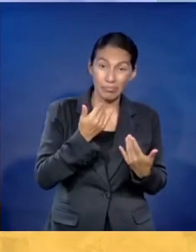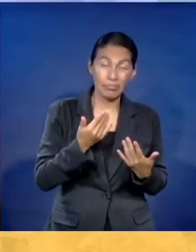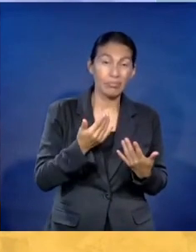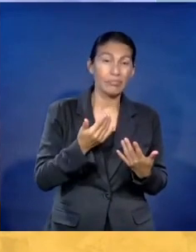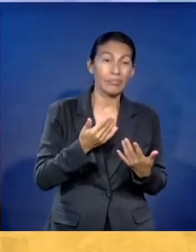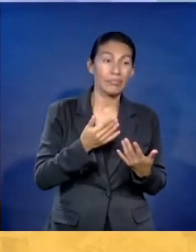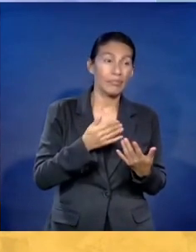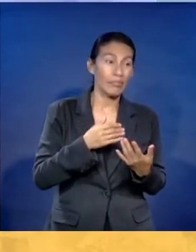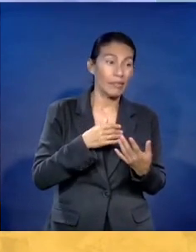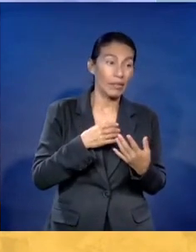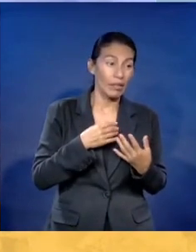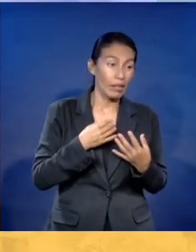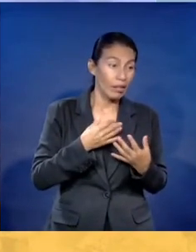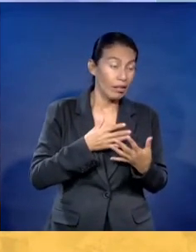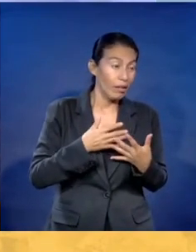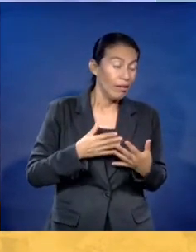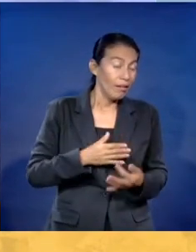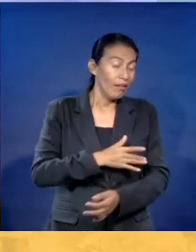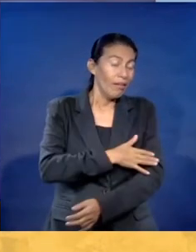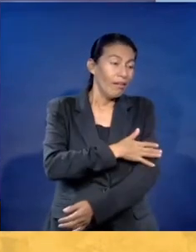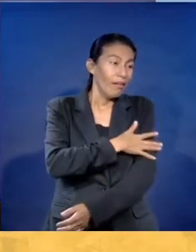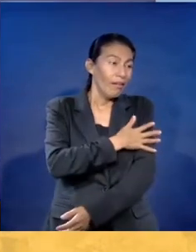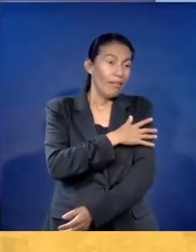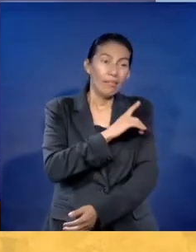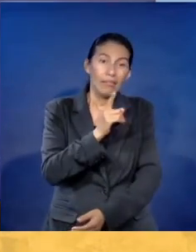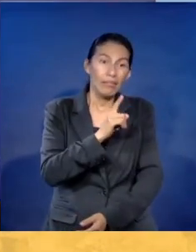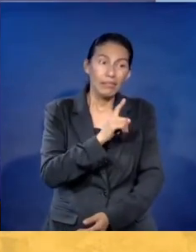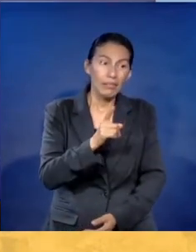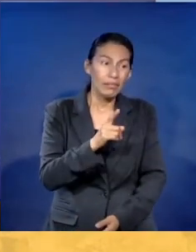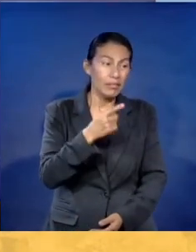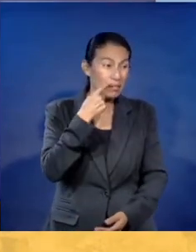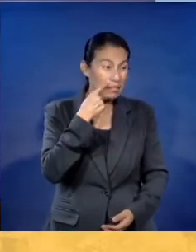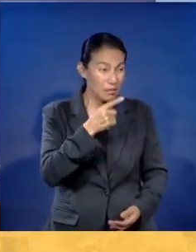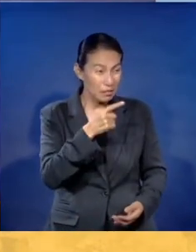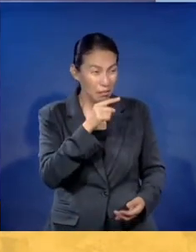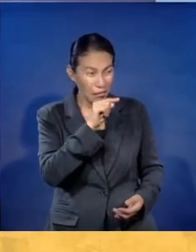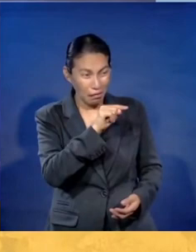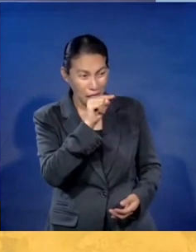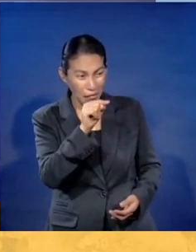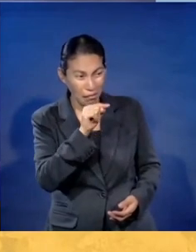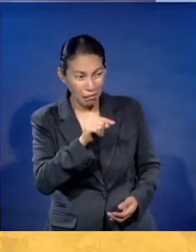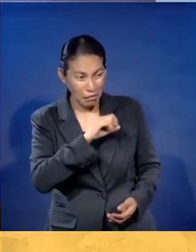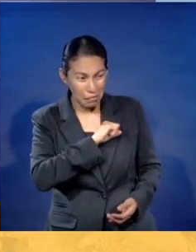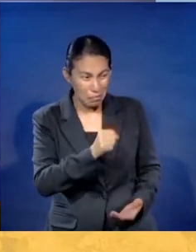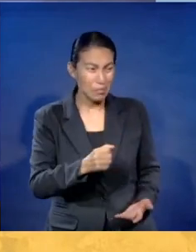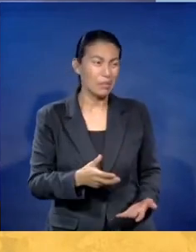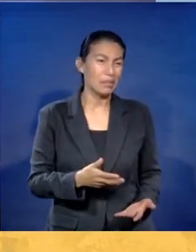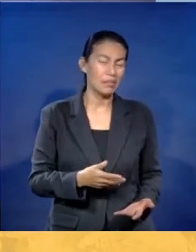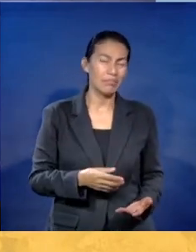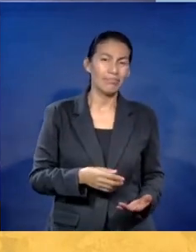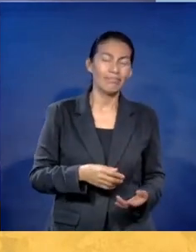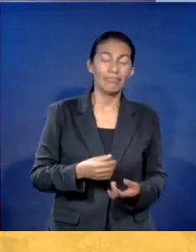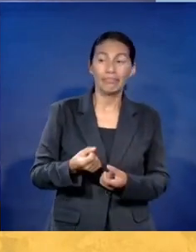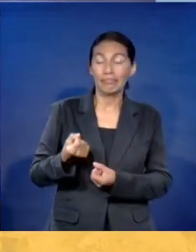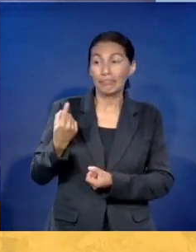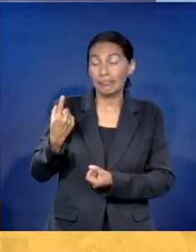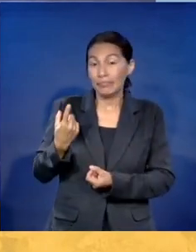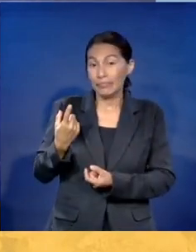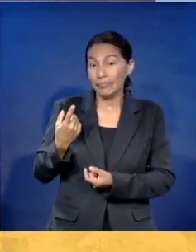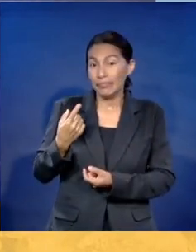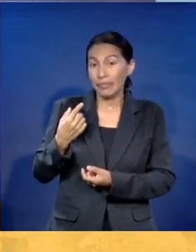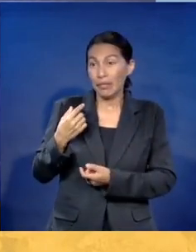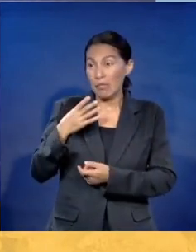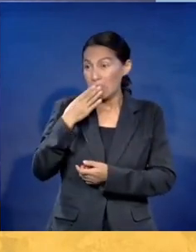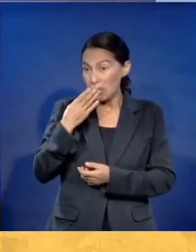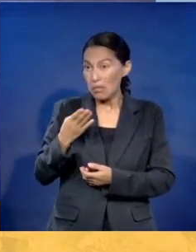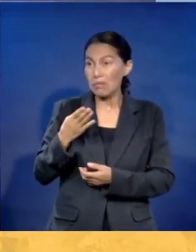contacto ya no estar emocionado el empezar a escuchar los defectos como dijimos ayer los primeros dos años dormiste tranquila un día te levantaste porque el